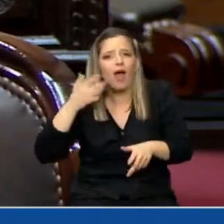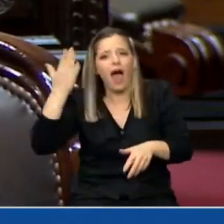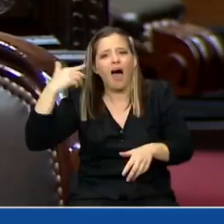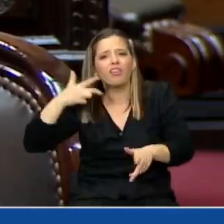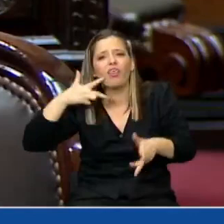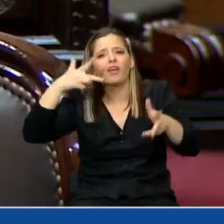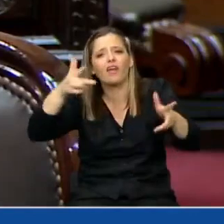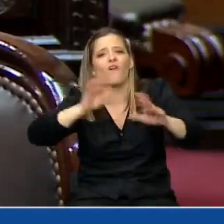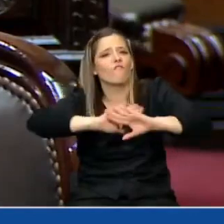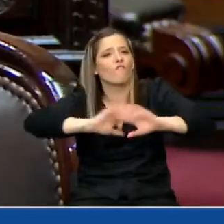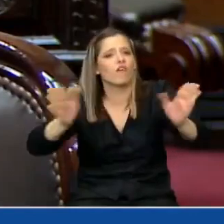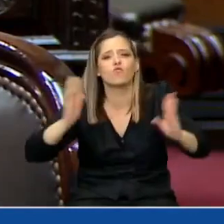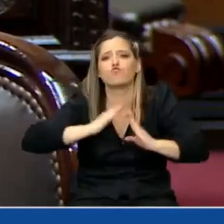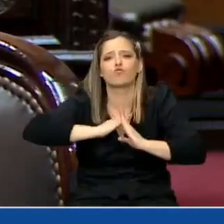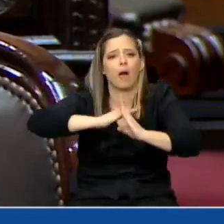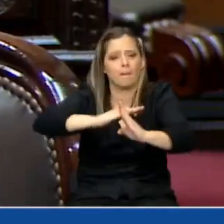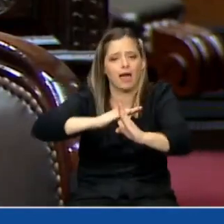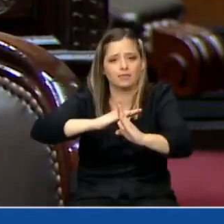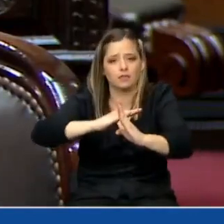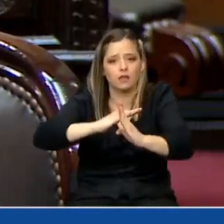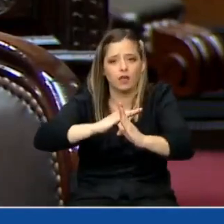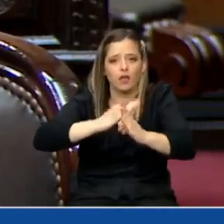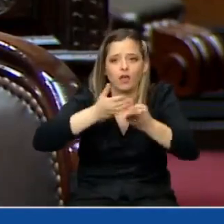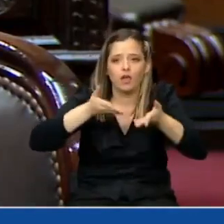suceder, y hoy